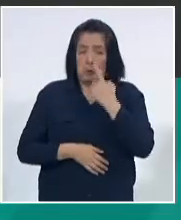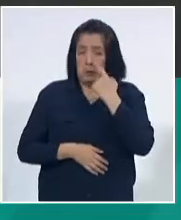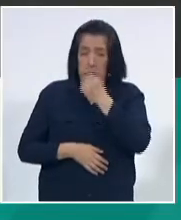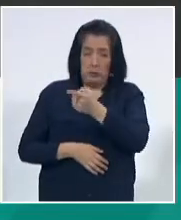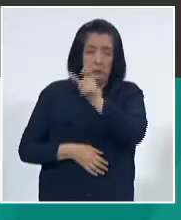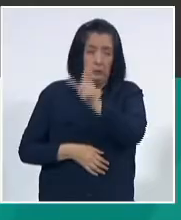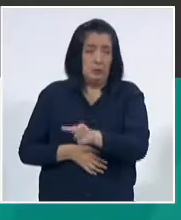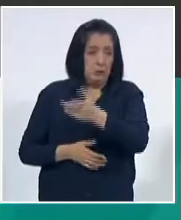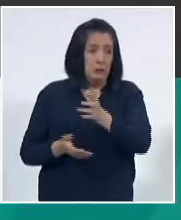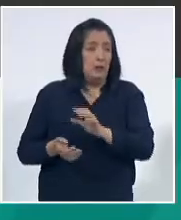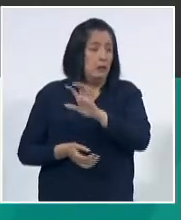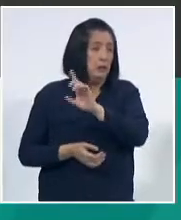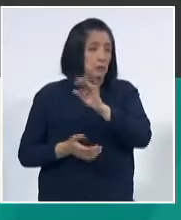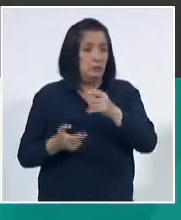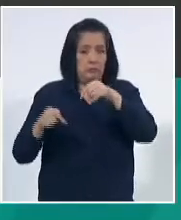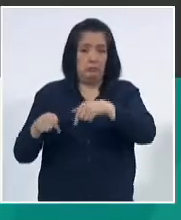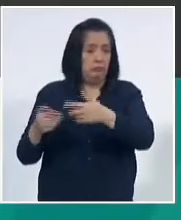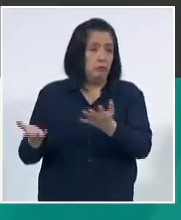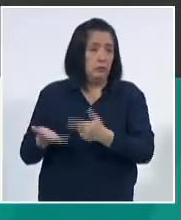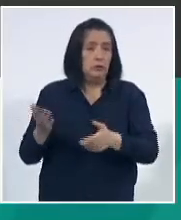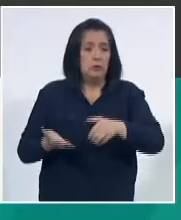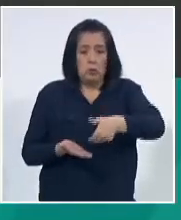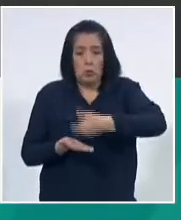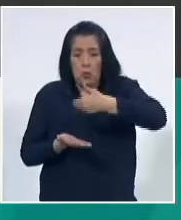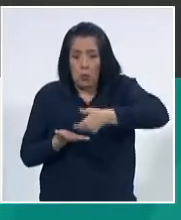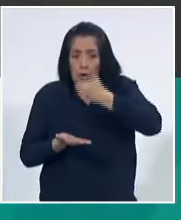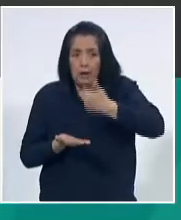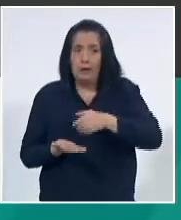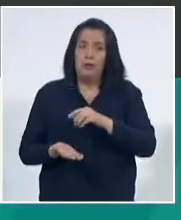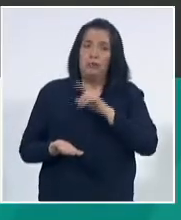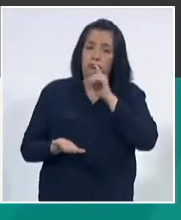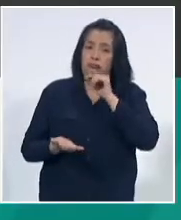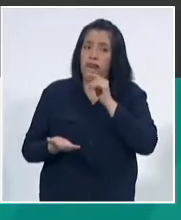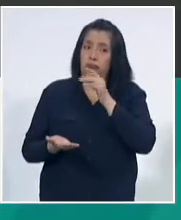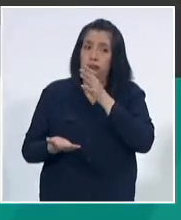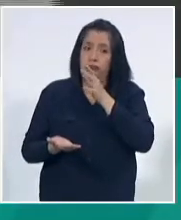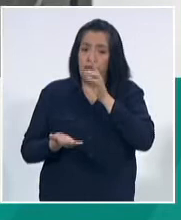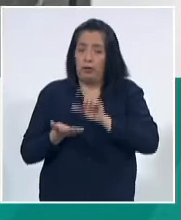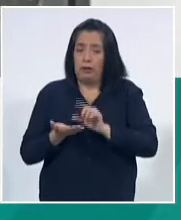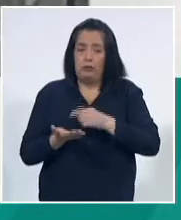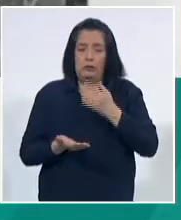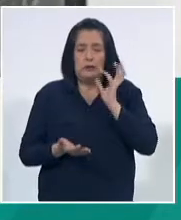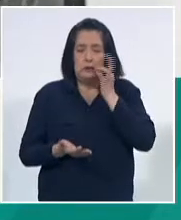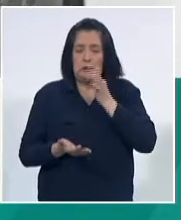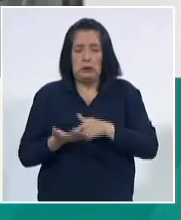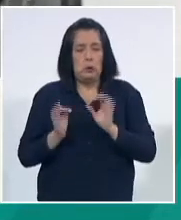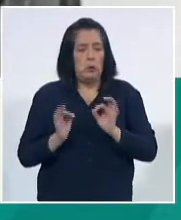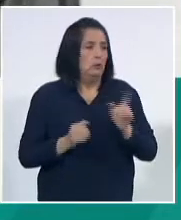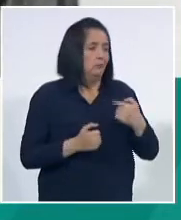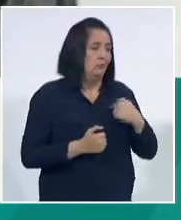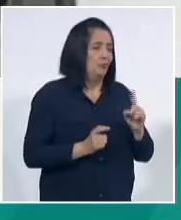es compañero de la casa. Incluso su caldo de gallina es buenísimo, por cierto, si no has tenido la oportunidad de probarlo. No todavía. Sí, es buenísimo, la